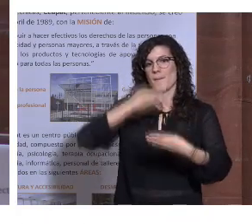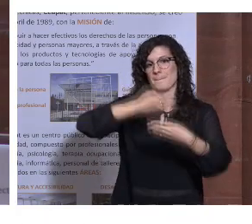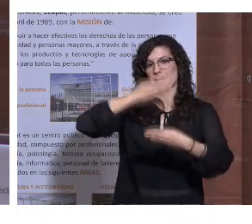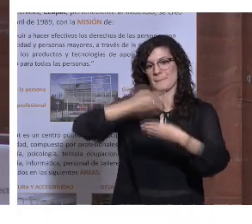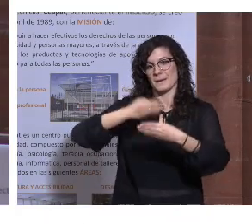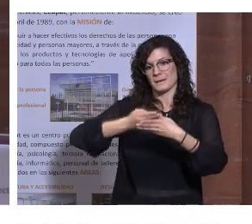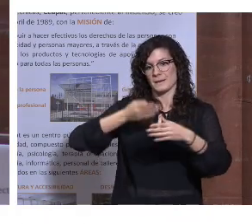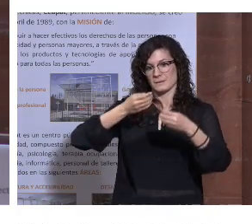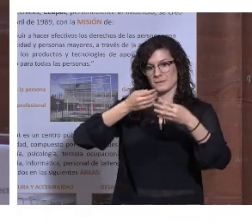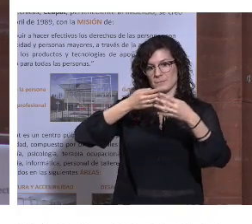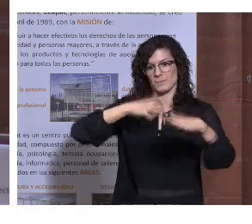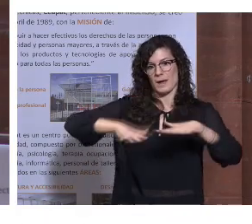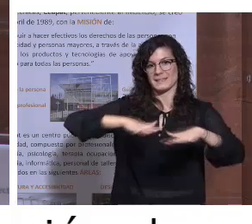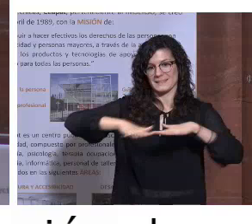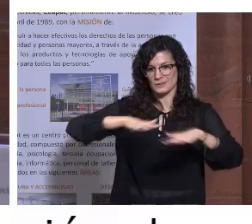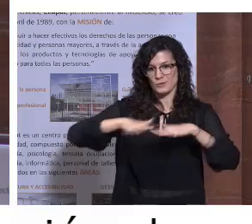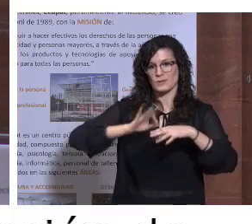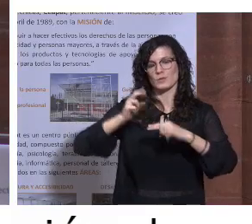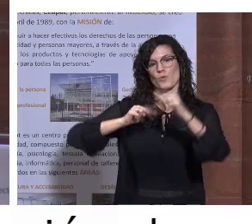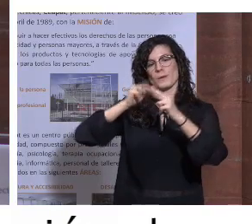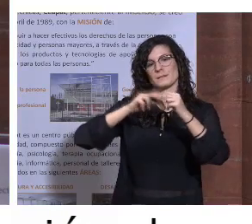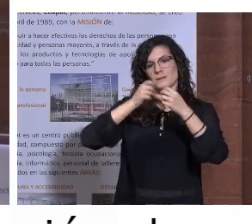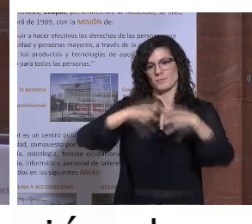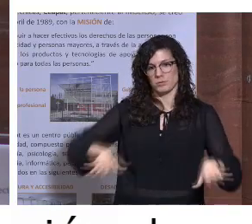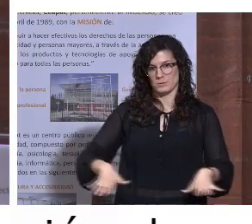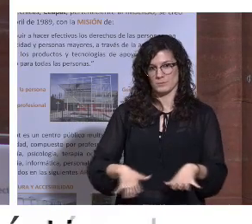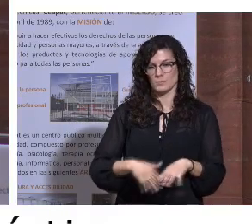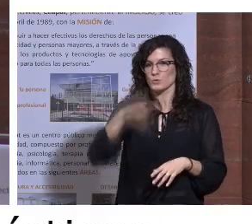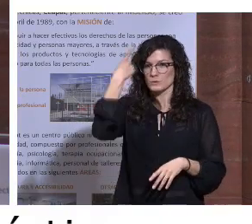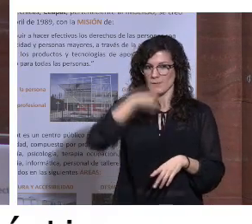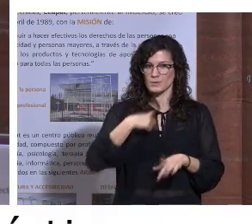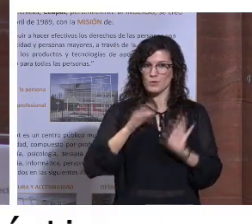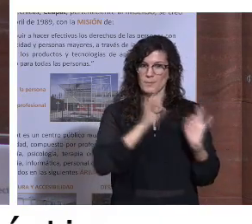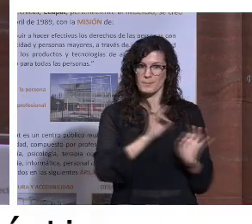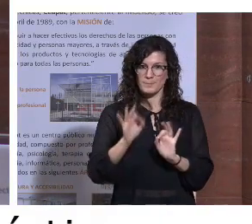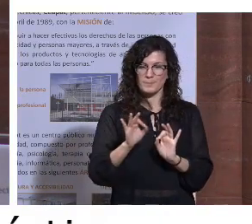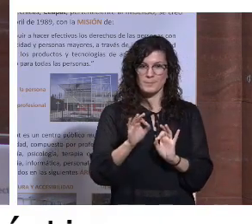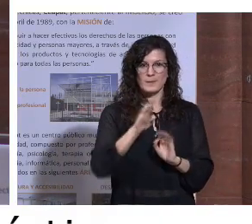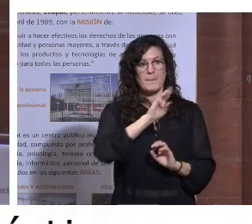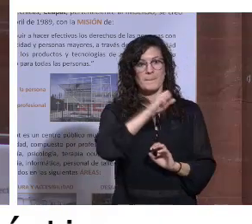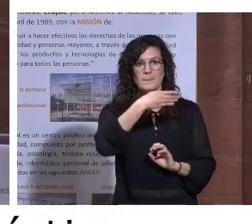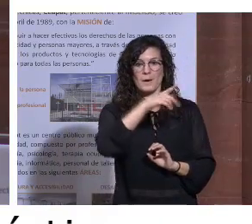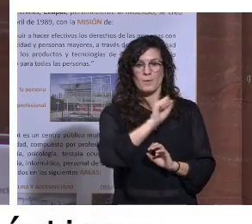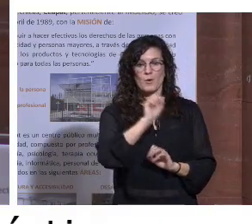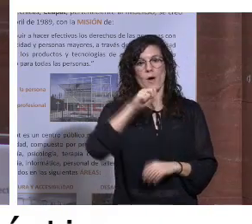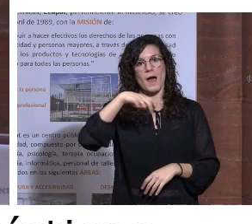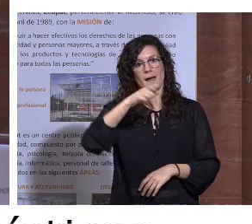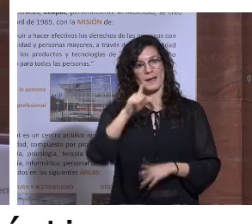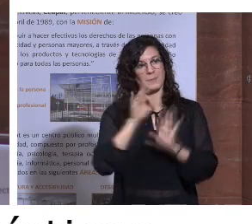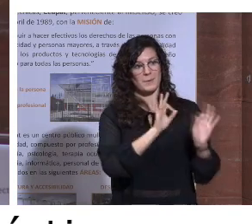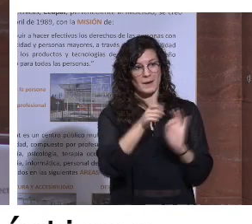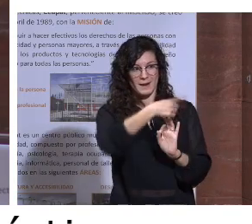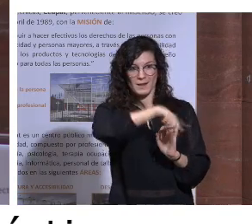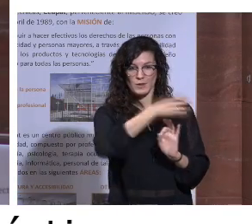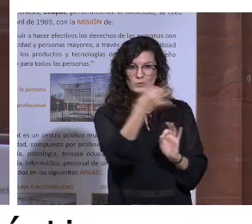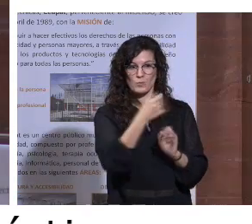arquitectónicas y urbanísticas. ¿Sabéis lo que me preparaba mi Pablo y Ángel? Una tarjetita, y cada mes